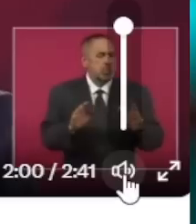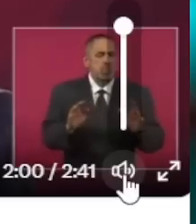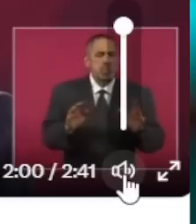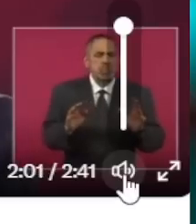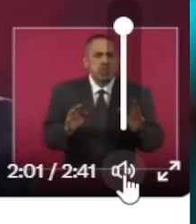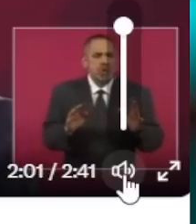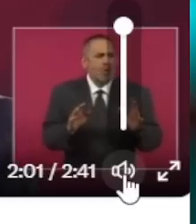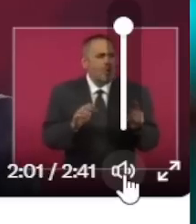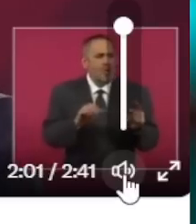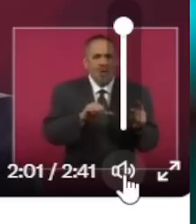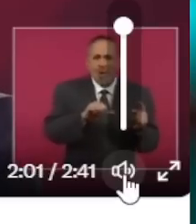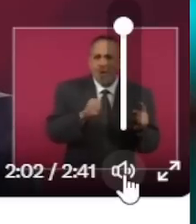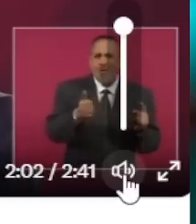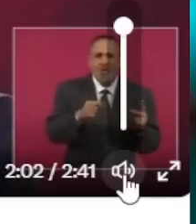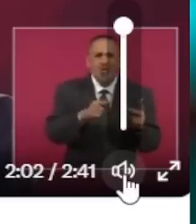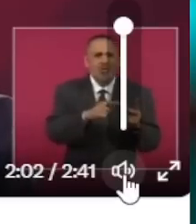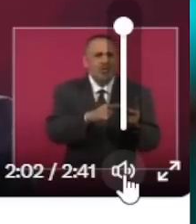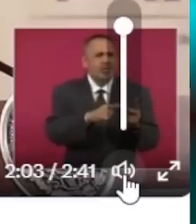hay